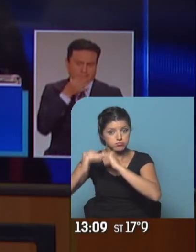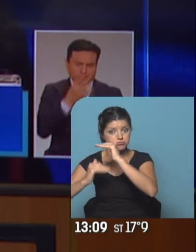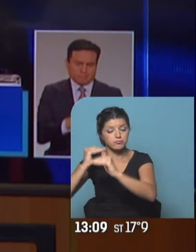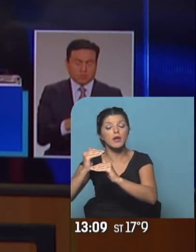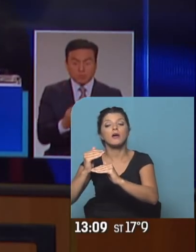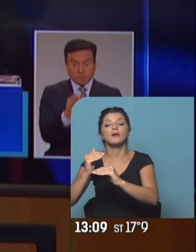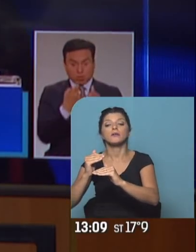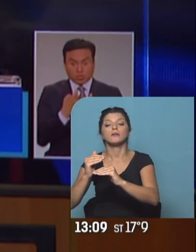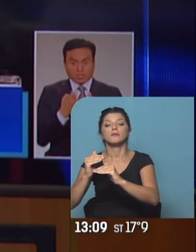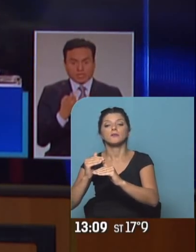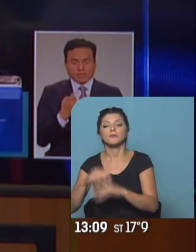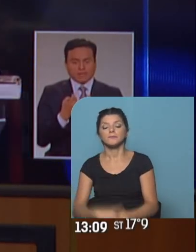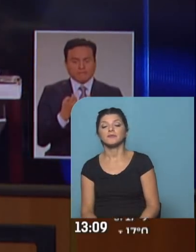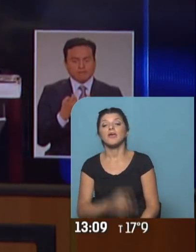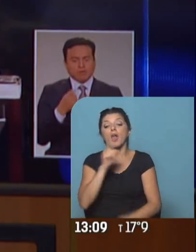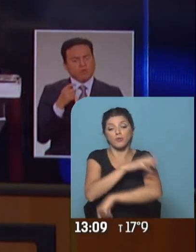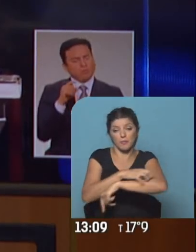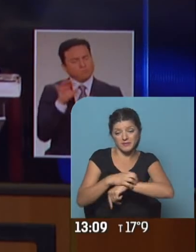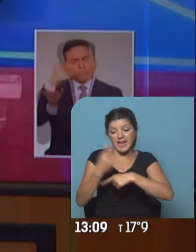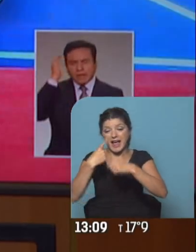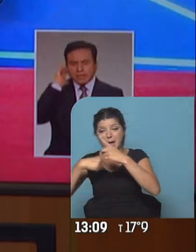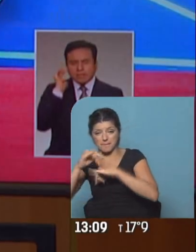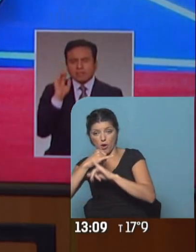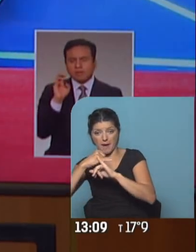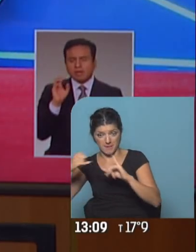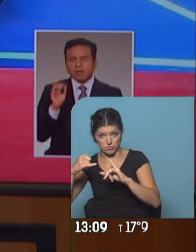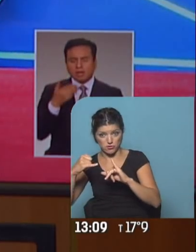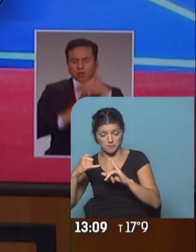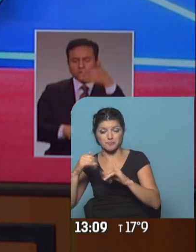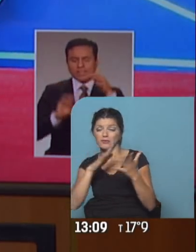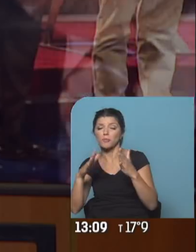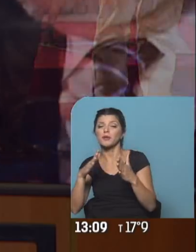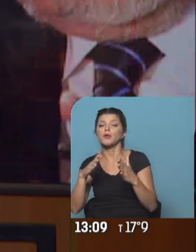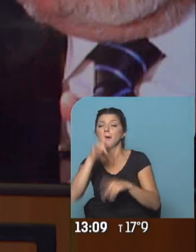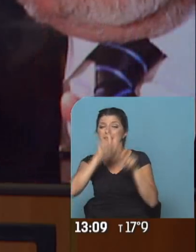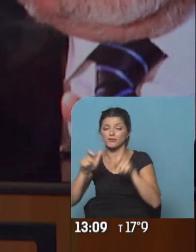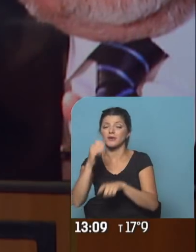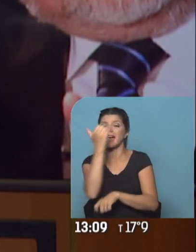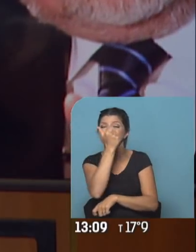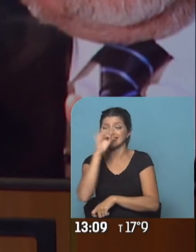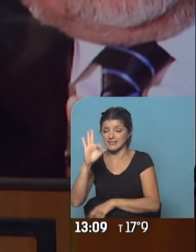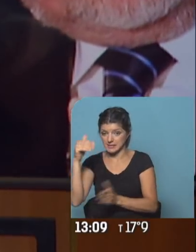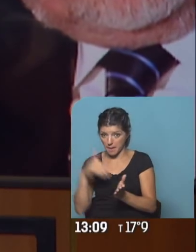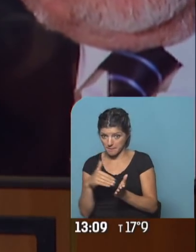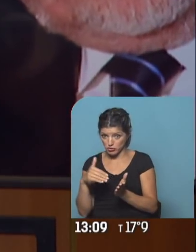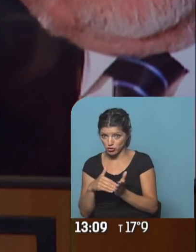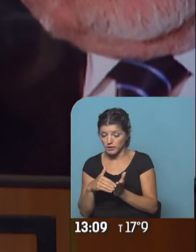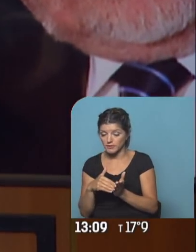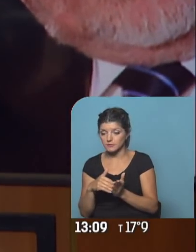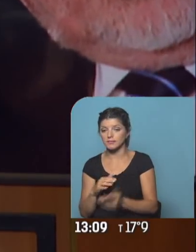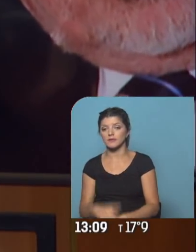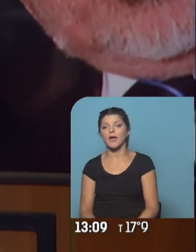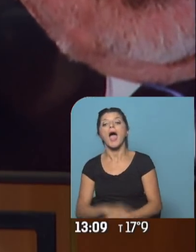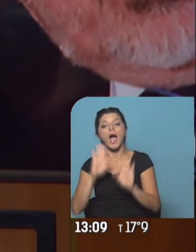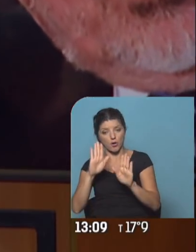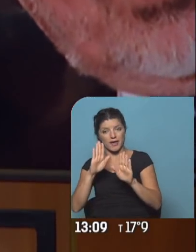han pasado a sectores medios, salido de la pobreza, casi 60 millones de personas. Pero no es cierto que se haya reducido